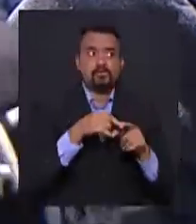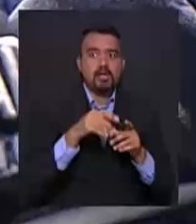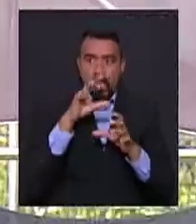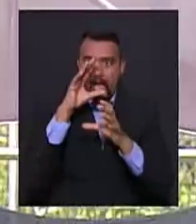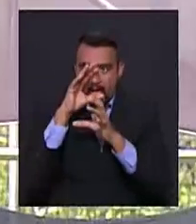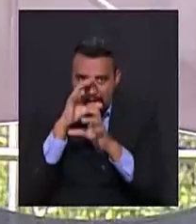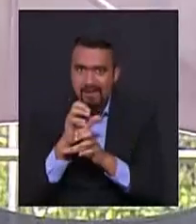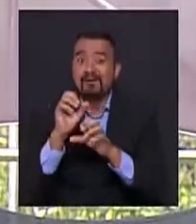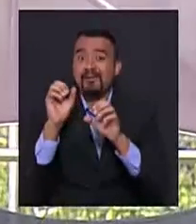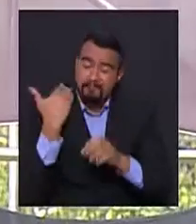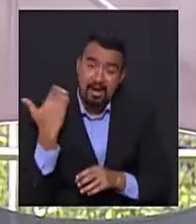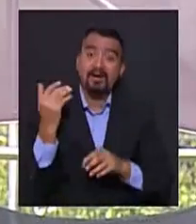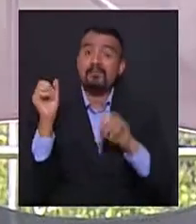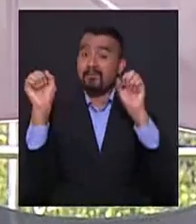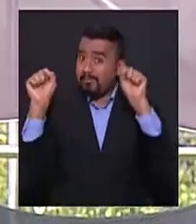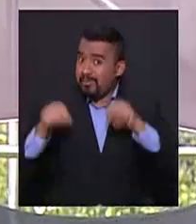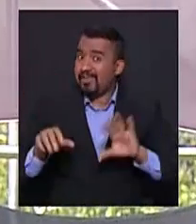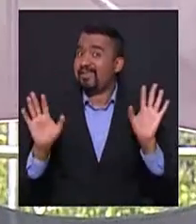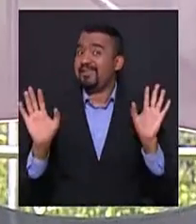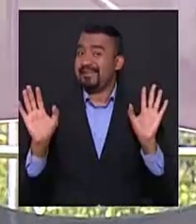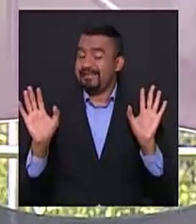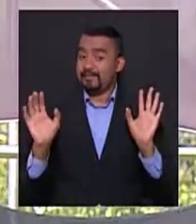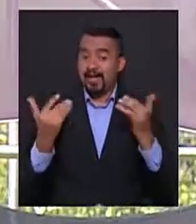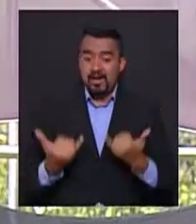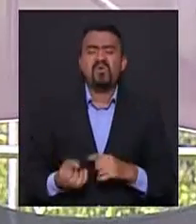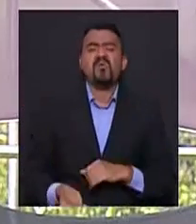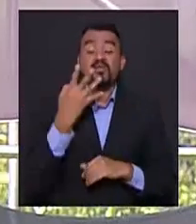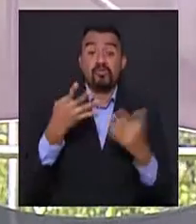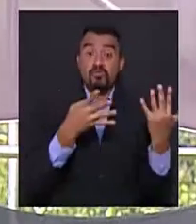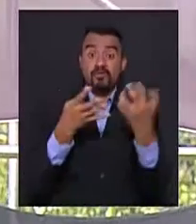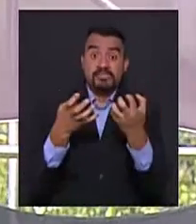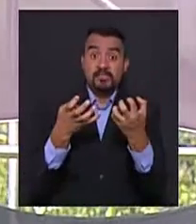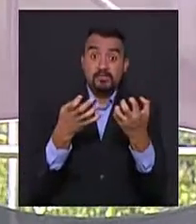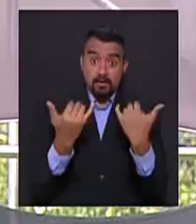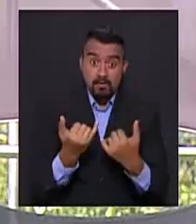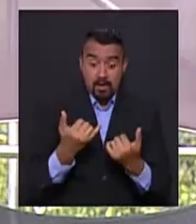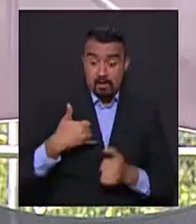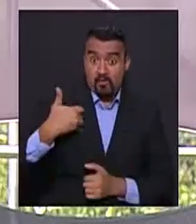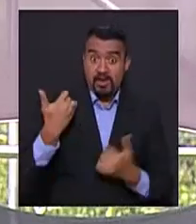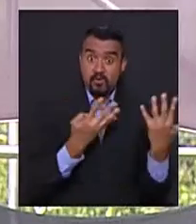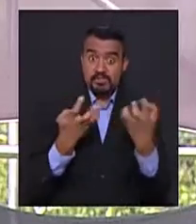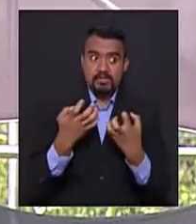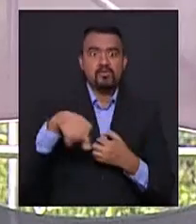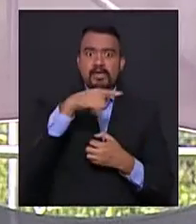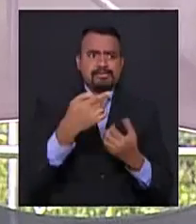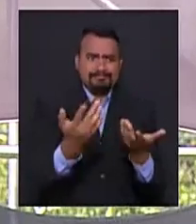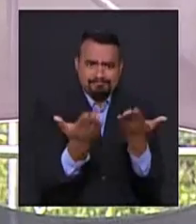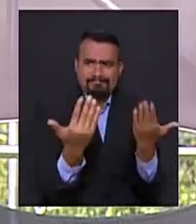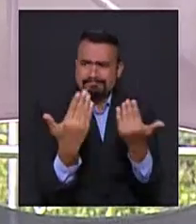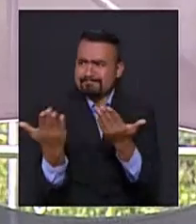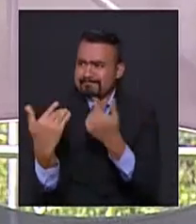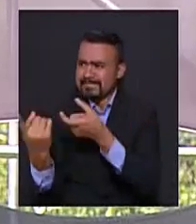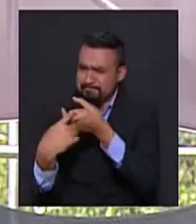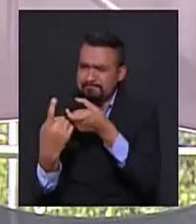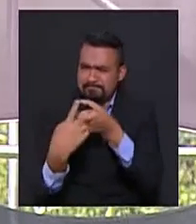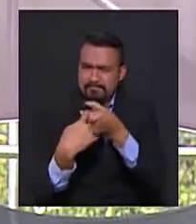año, 900 de ellos han empezado a ser parte del que es quizás el programa más importante que hoy vamos a